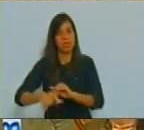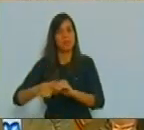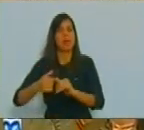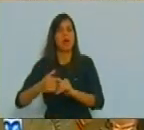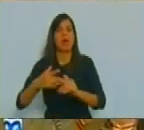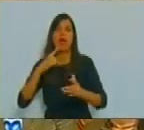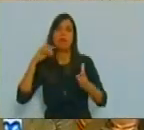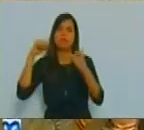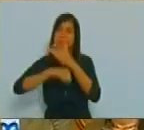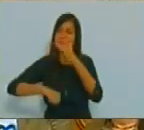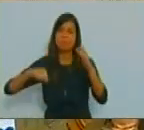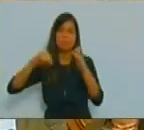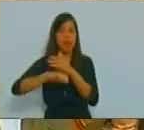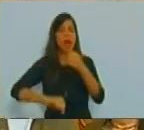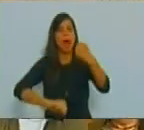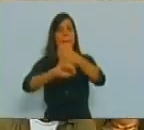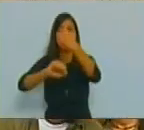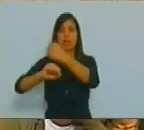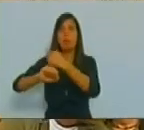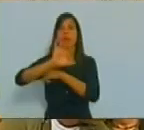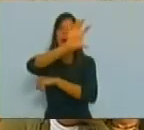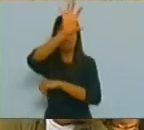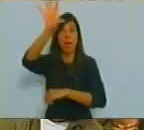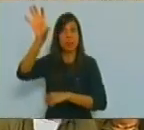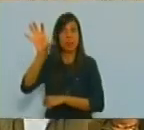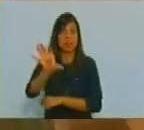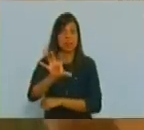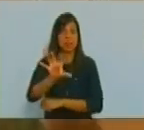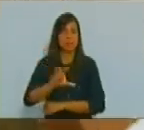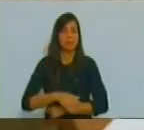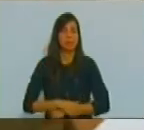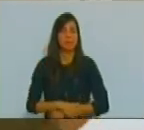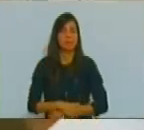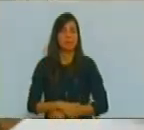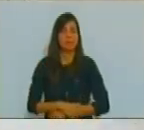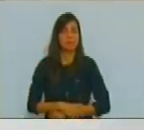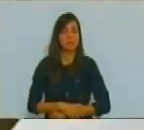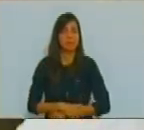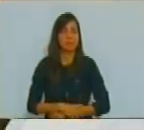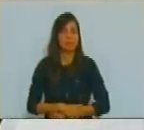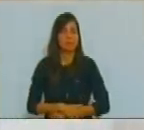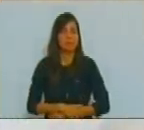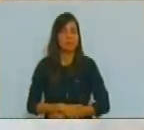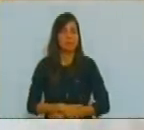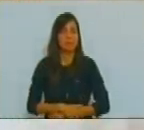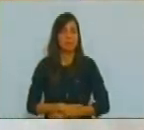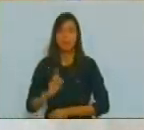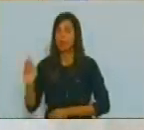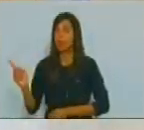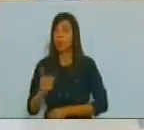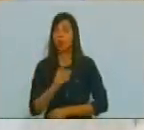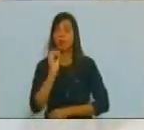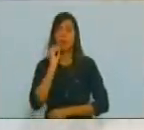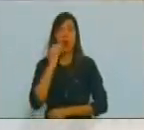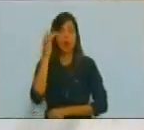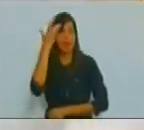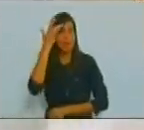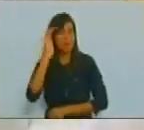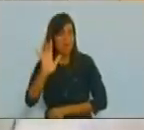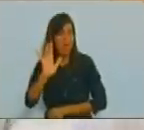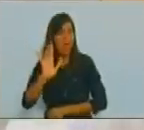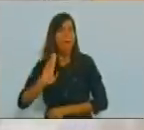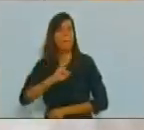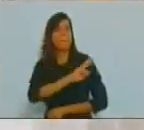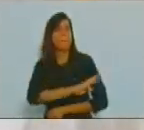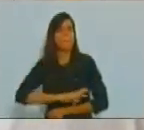solidaridad con los pueblos presidenta cree creemos que las grandes emisiones